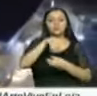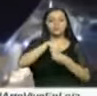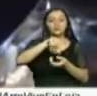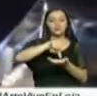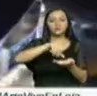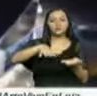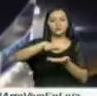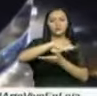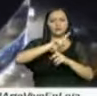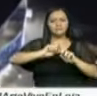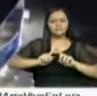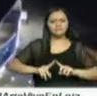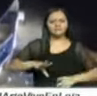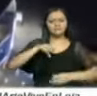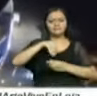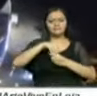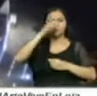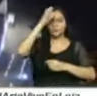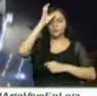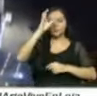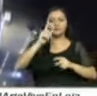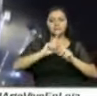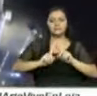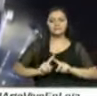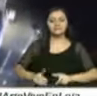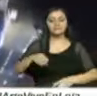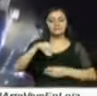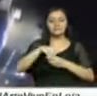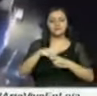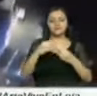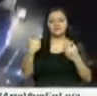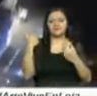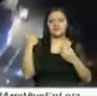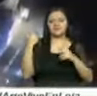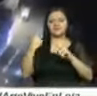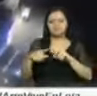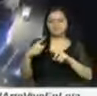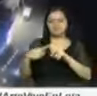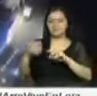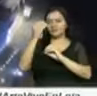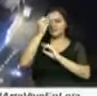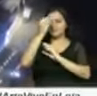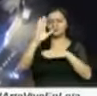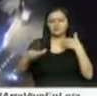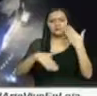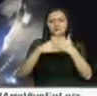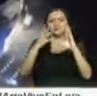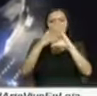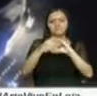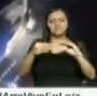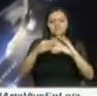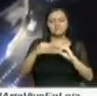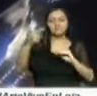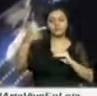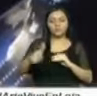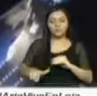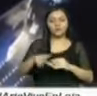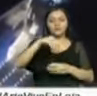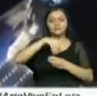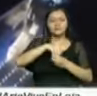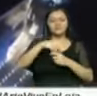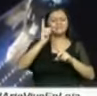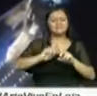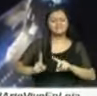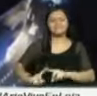ciudad tan cultural. Aquí tenemos más información que les podemos comentar. Loja es cuna de